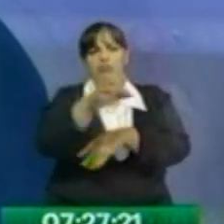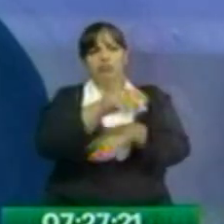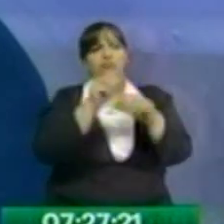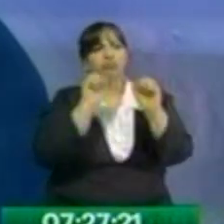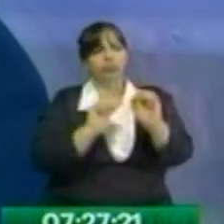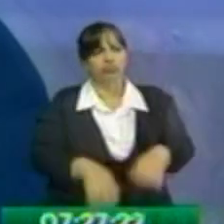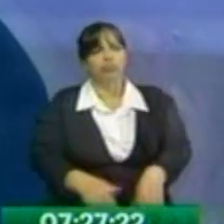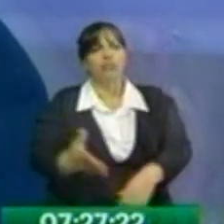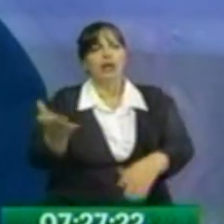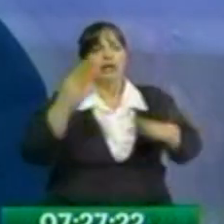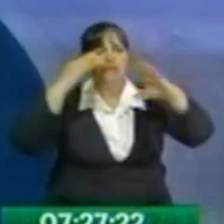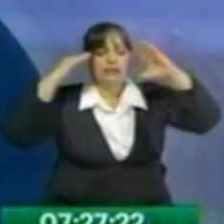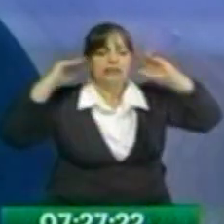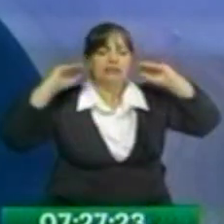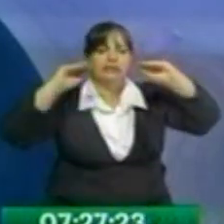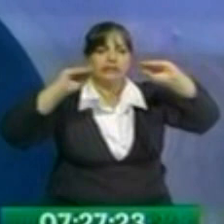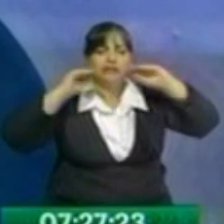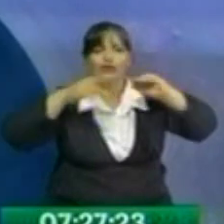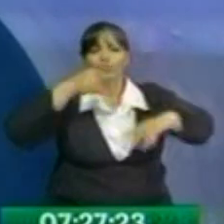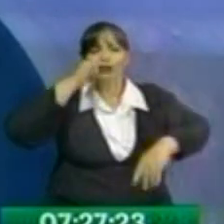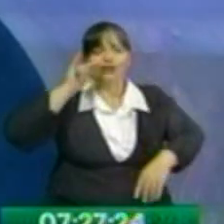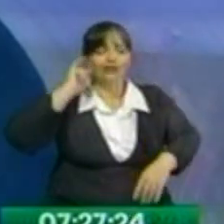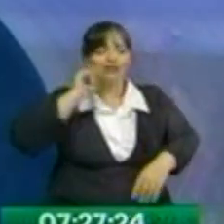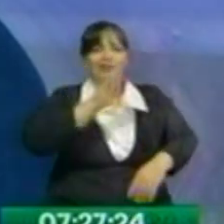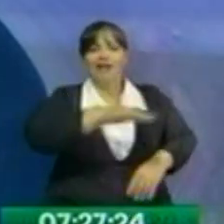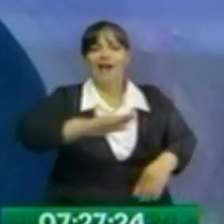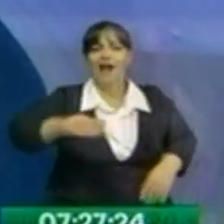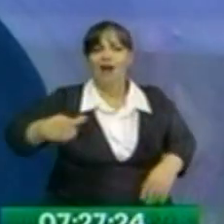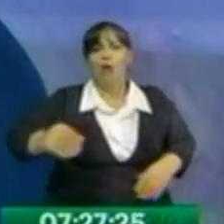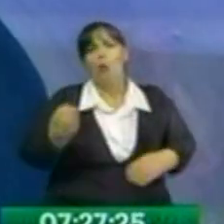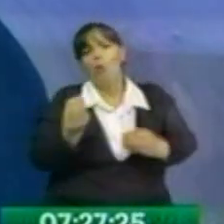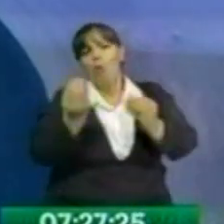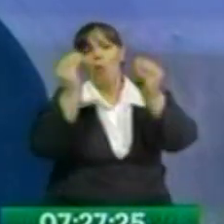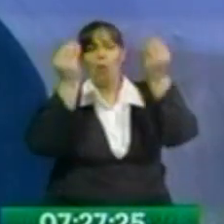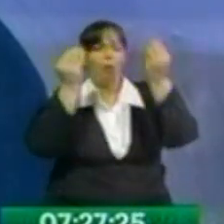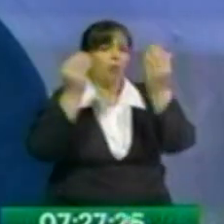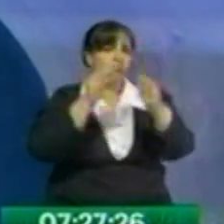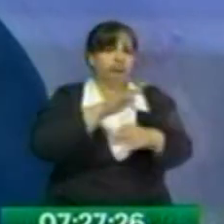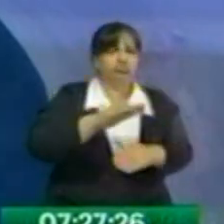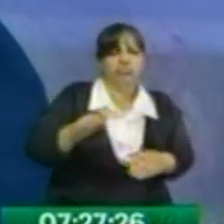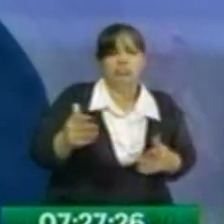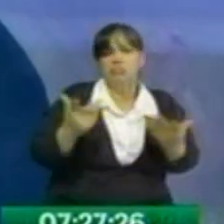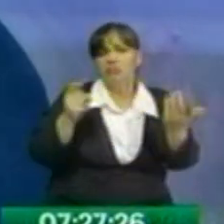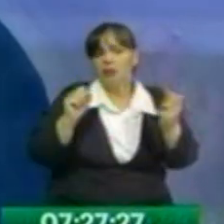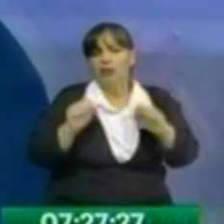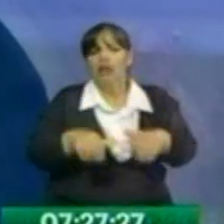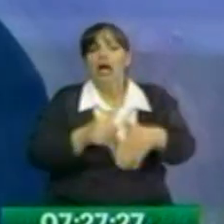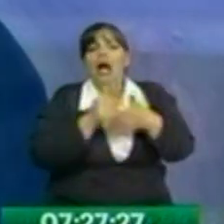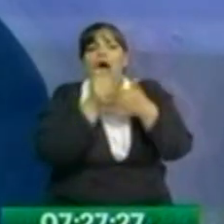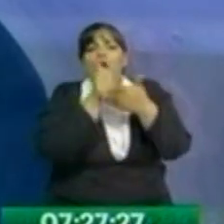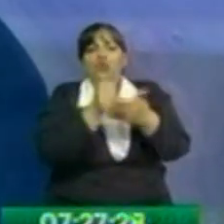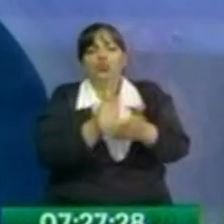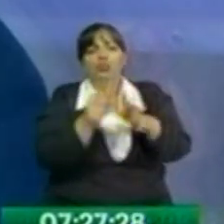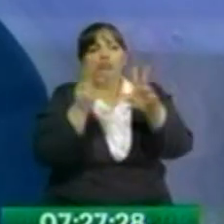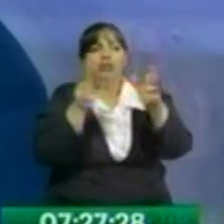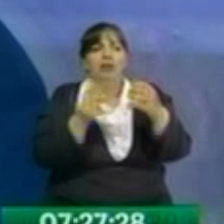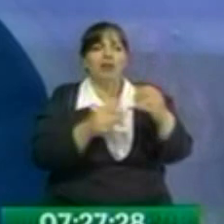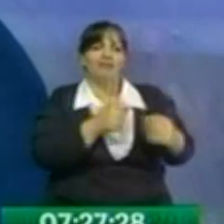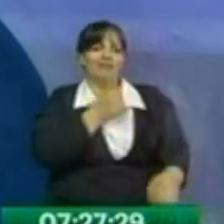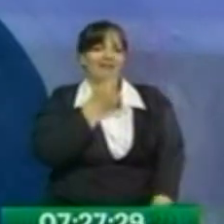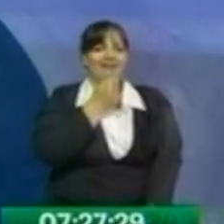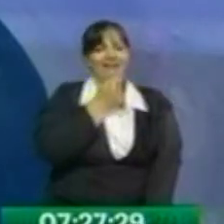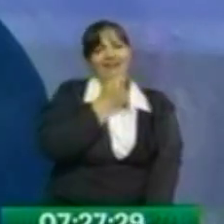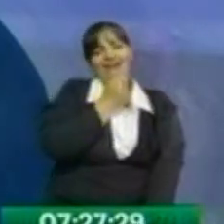todos los niños, adolescentes y de un poco suplir